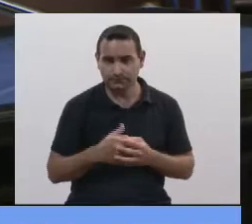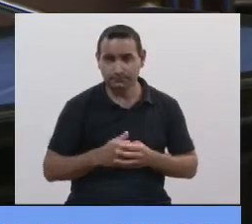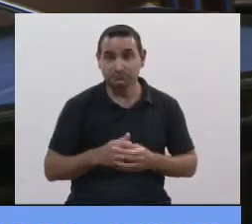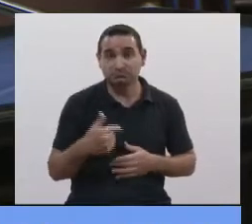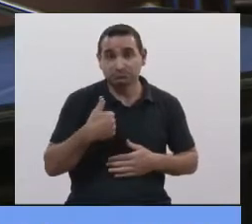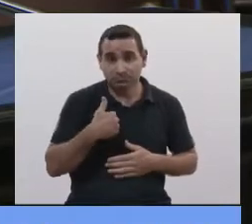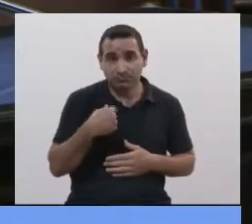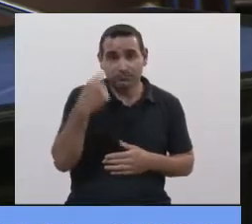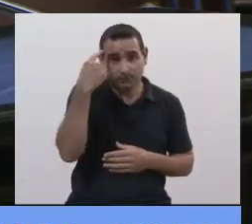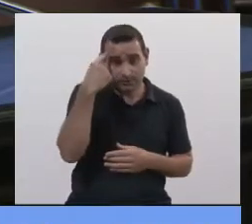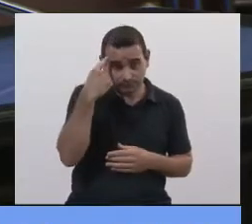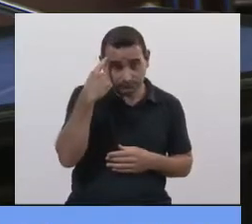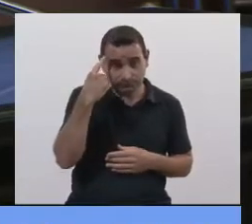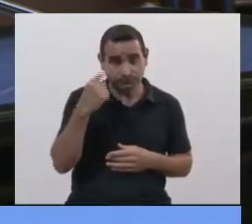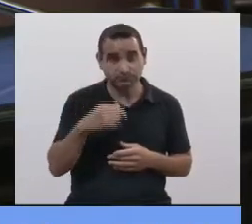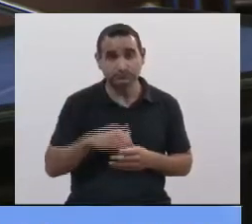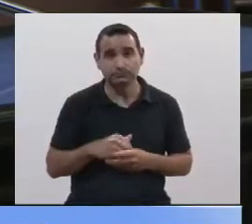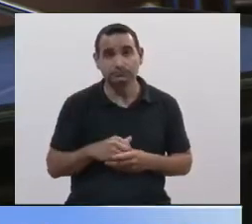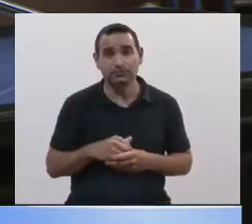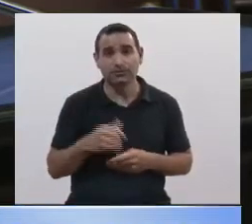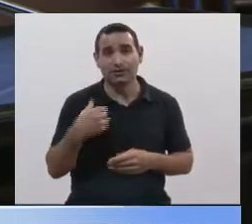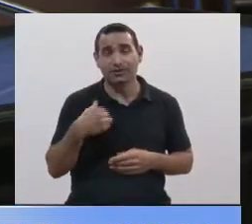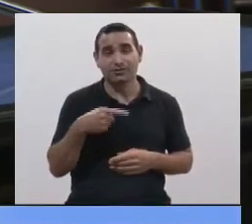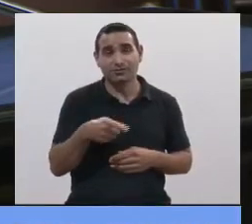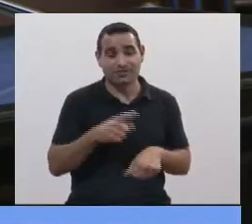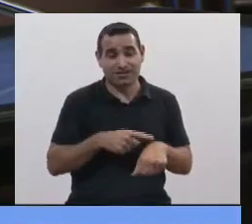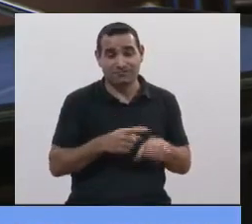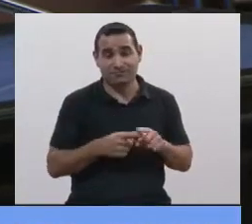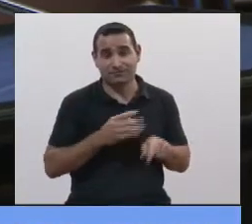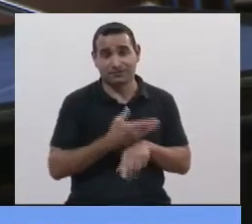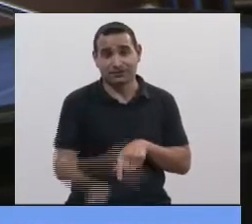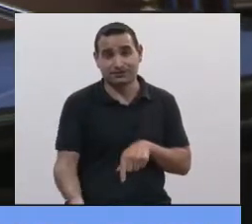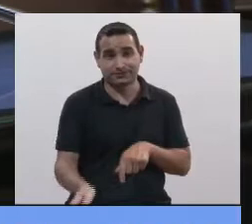Creo que, para no pasarme, presidente,